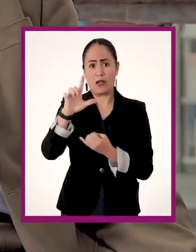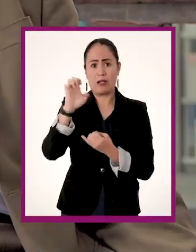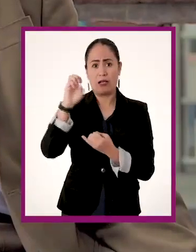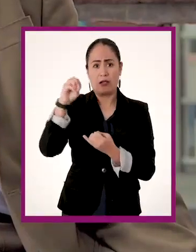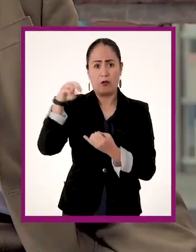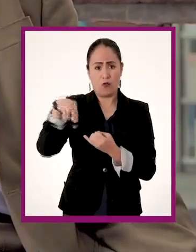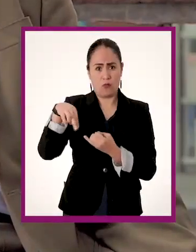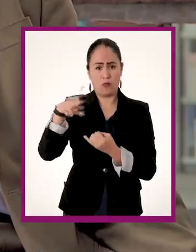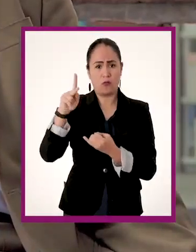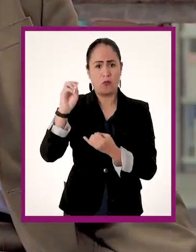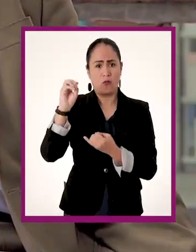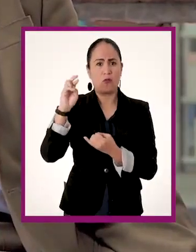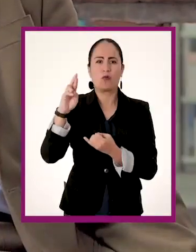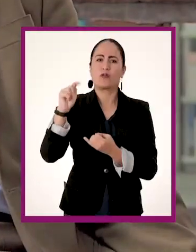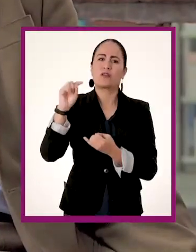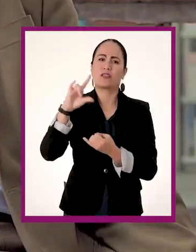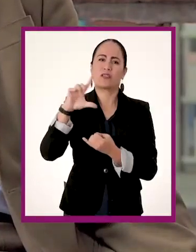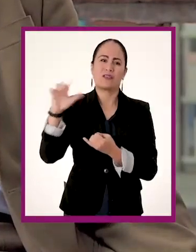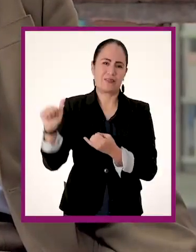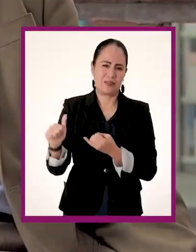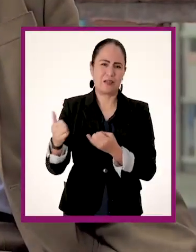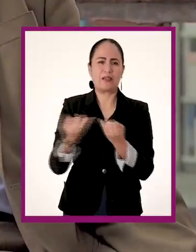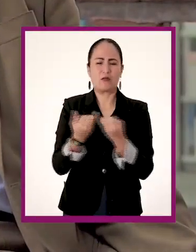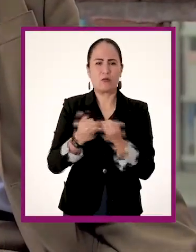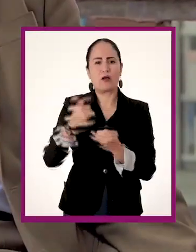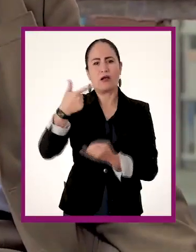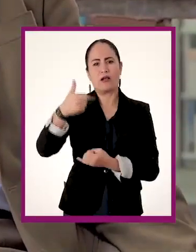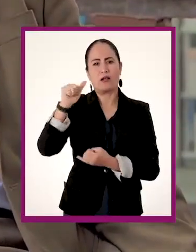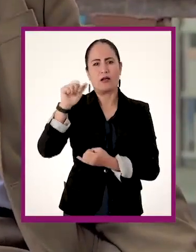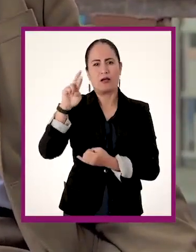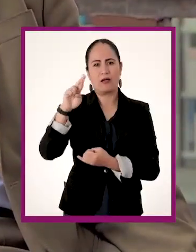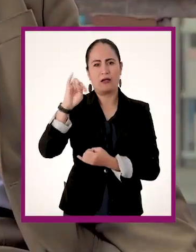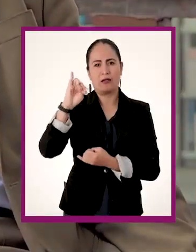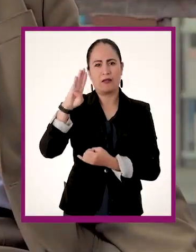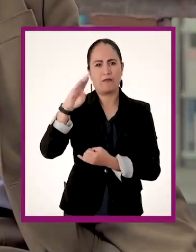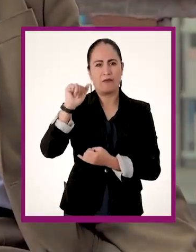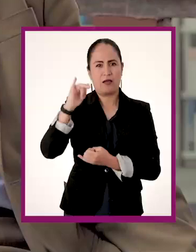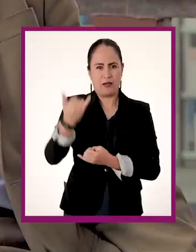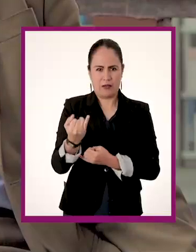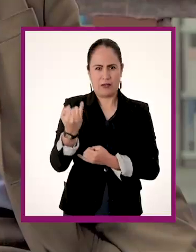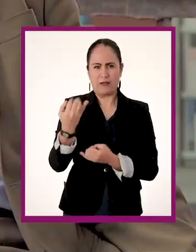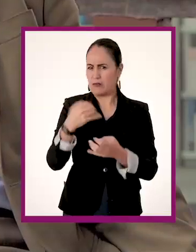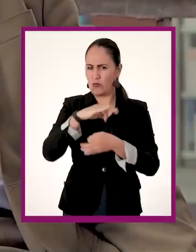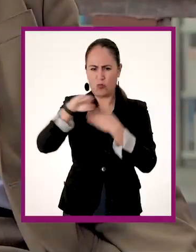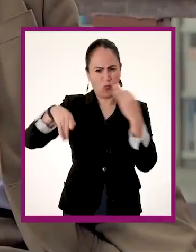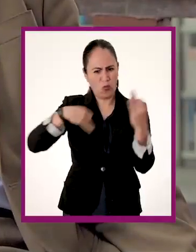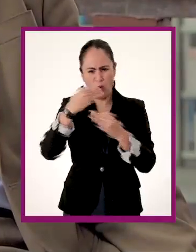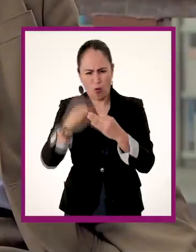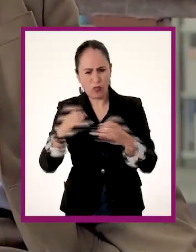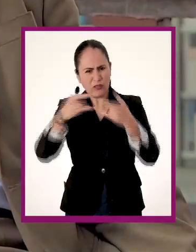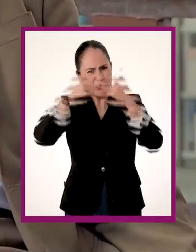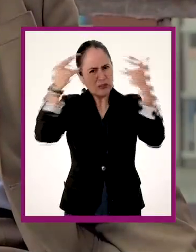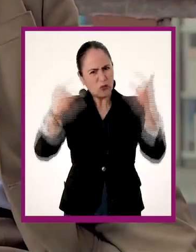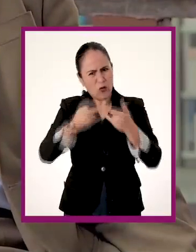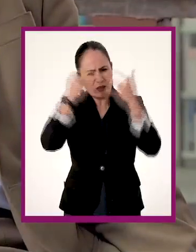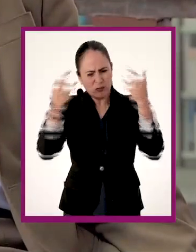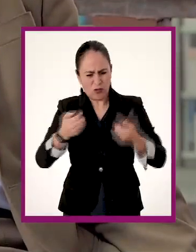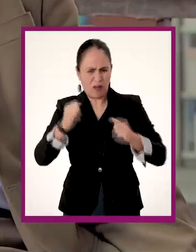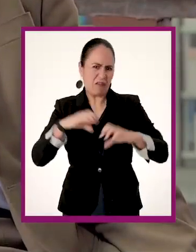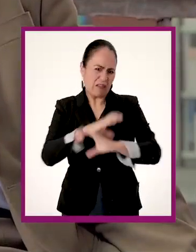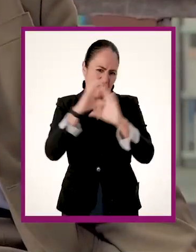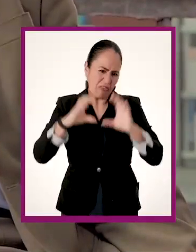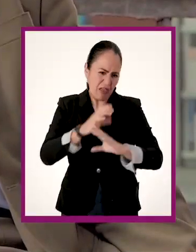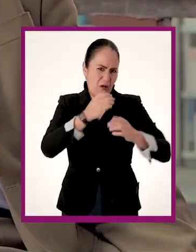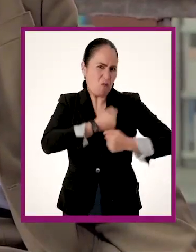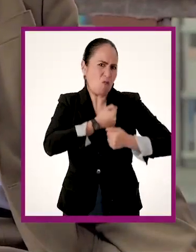Portilla. Claro, pasando por Garibay, por ejemplo, ¿no? Es un hecho muy interesante. Todas esas expresiones, todos esos mitos, esas